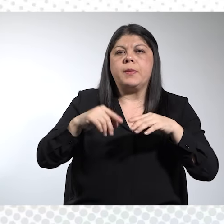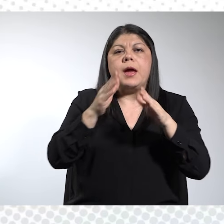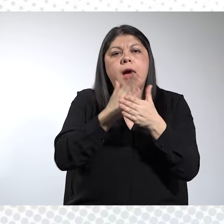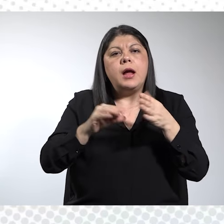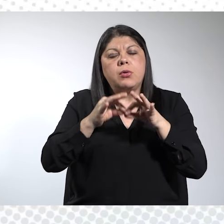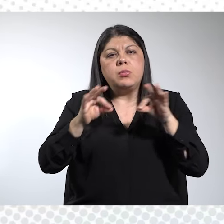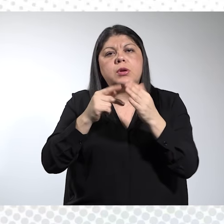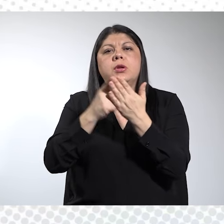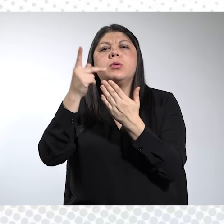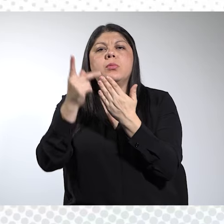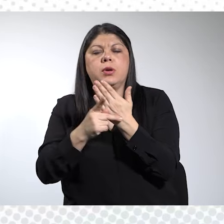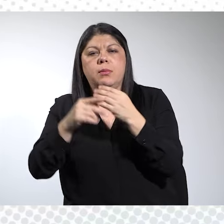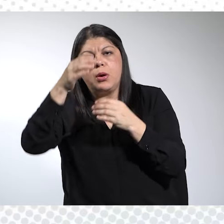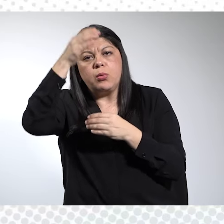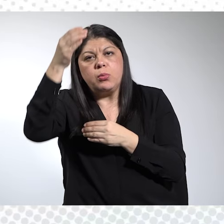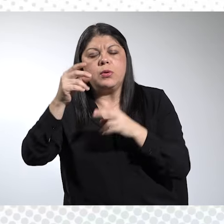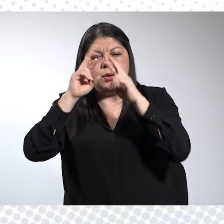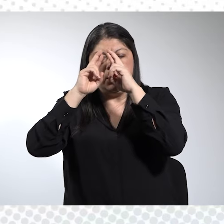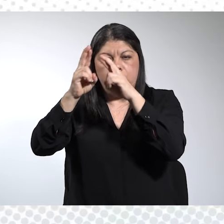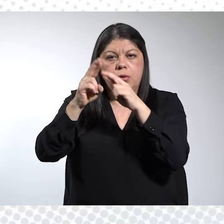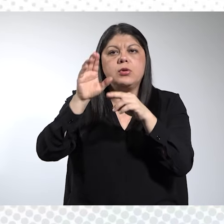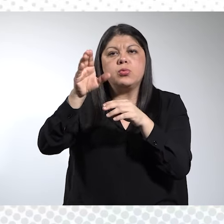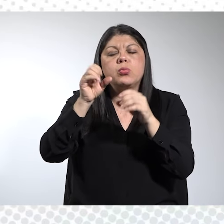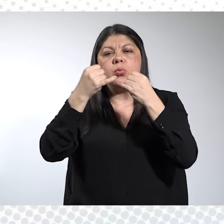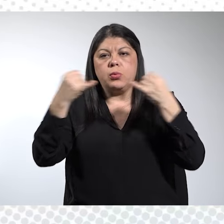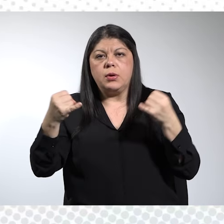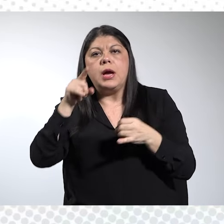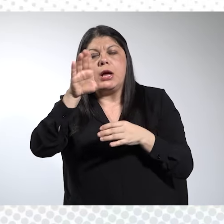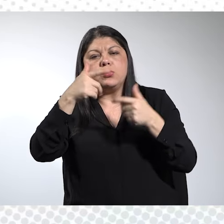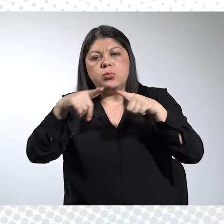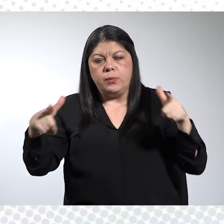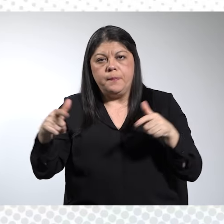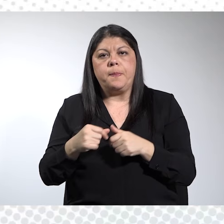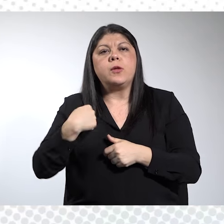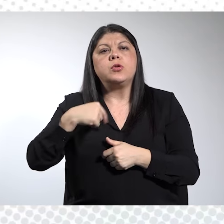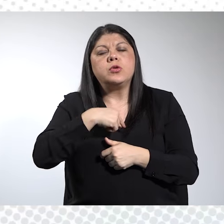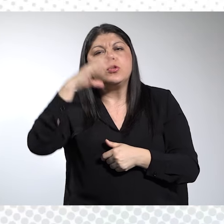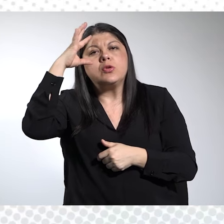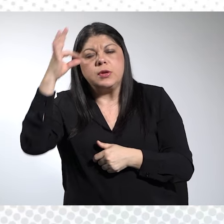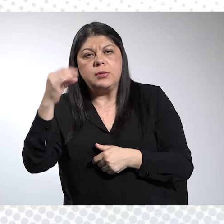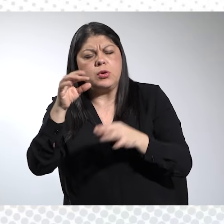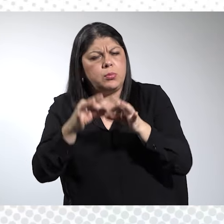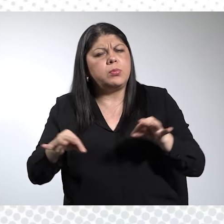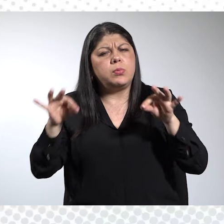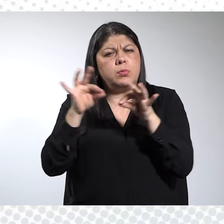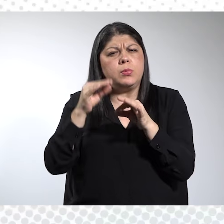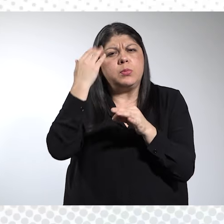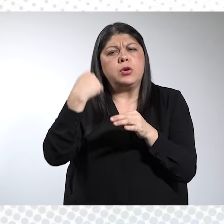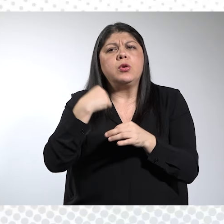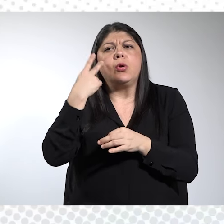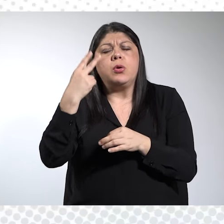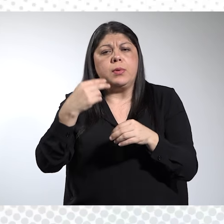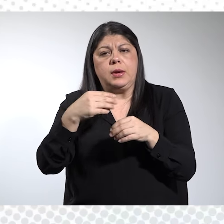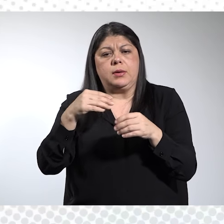Y algo importante es el programa cultural, el tema del respeto a su idioma, a su lengua, creemos nosotros que es súper importante porque